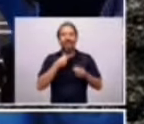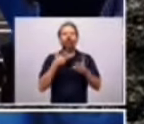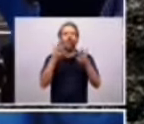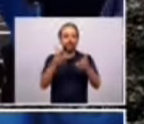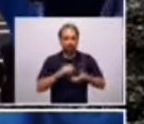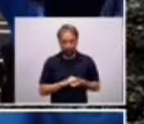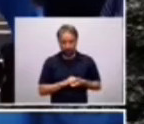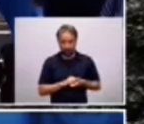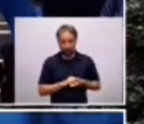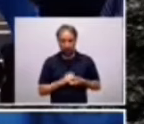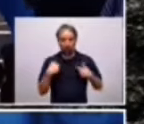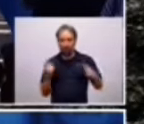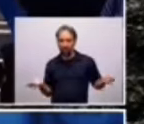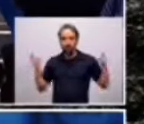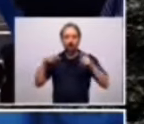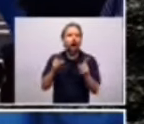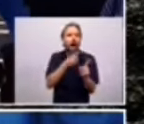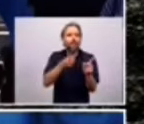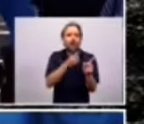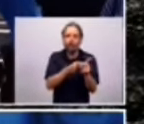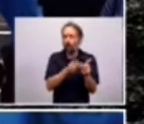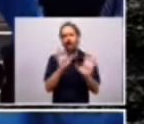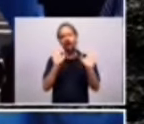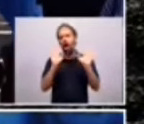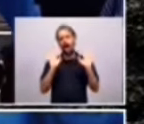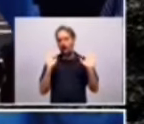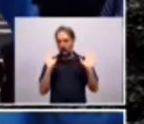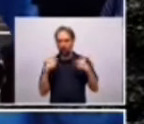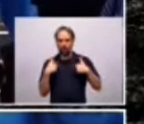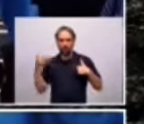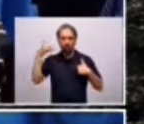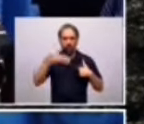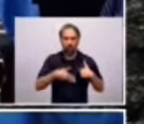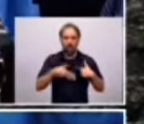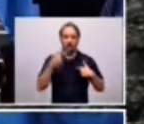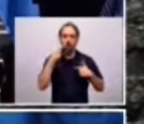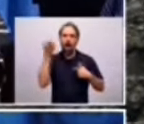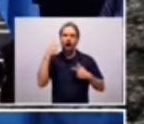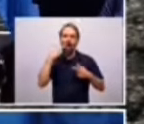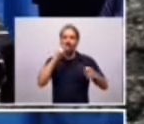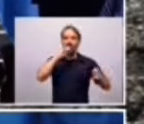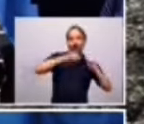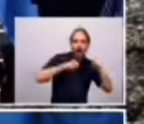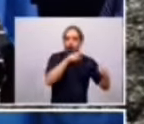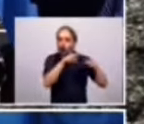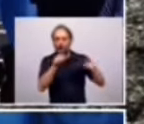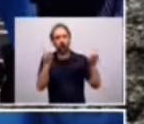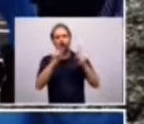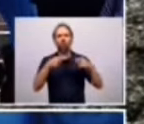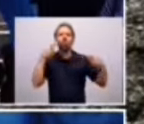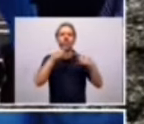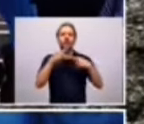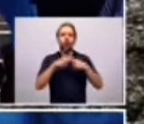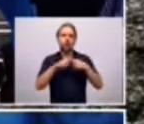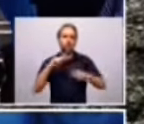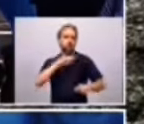¿Qué mensaje? Pero lo que dicen, lo que se transmite desde el gobierno. Un convenio para poder él discutir con las cámaras un fondo, ¿no? Sí, lo que se transmite desde el gobierno es